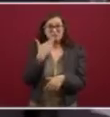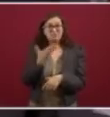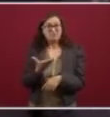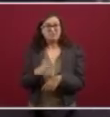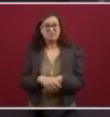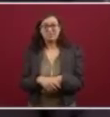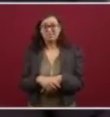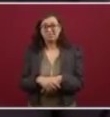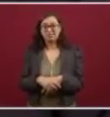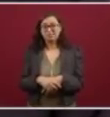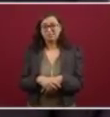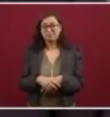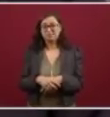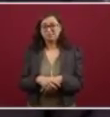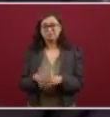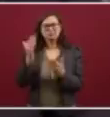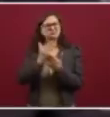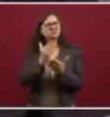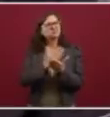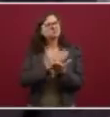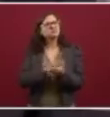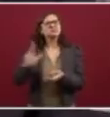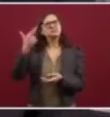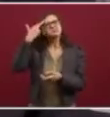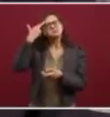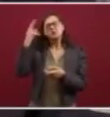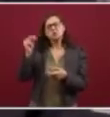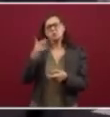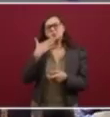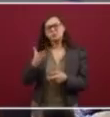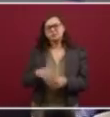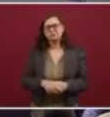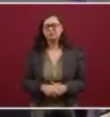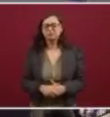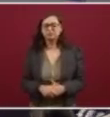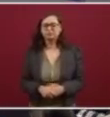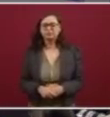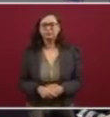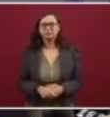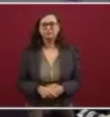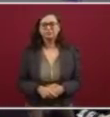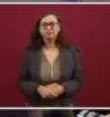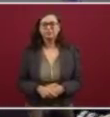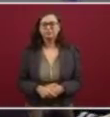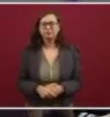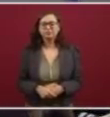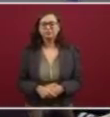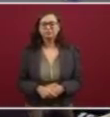qué reunión tengo.